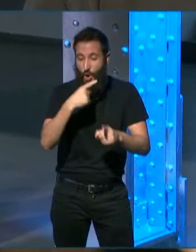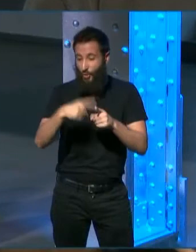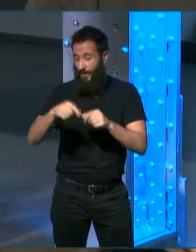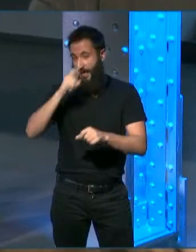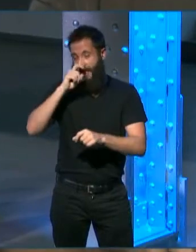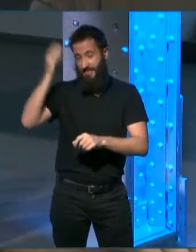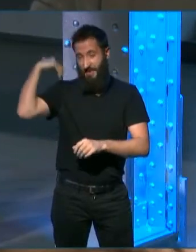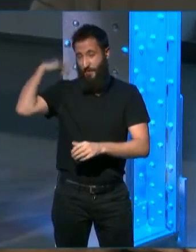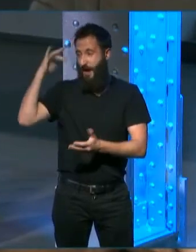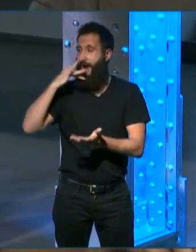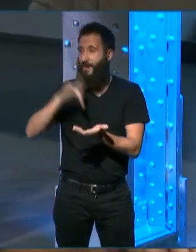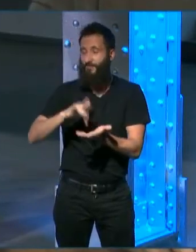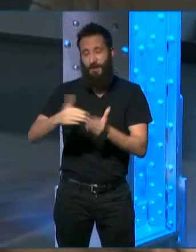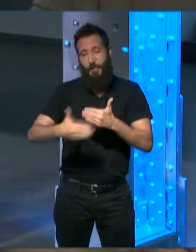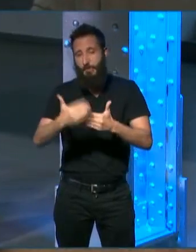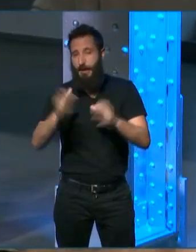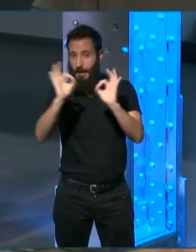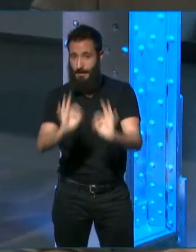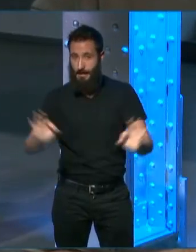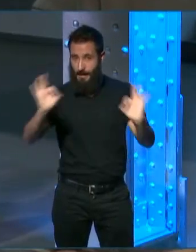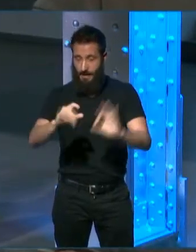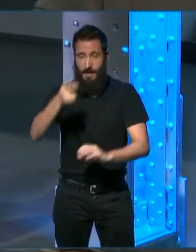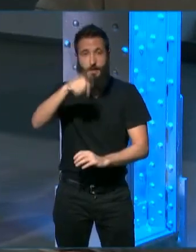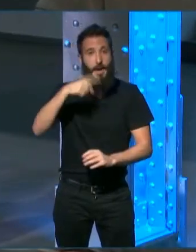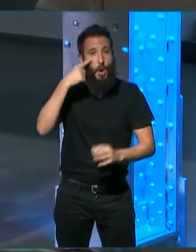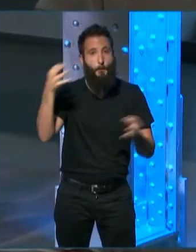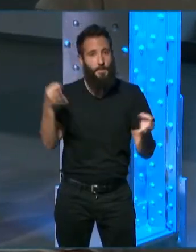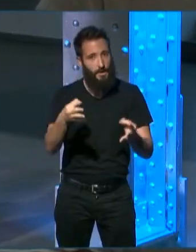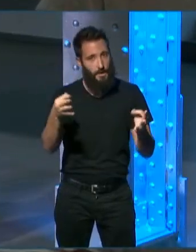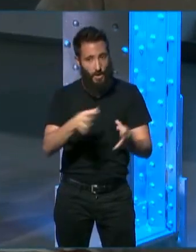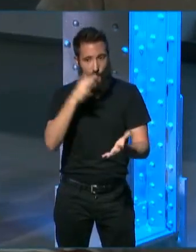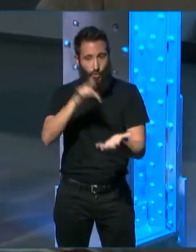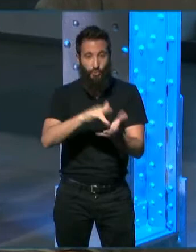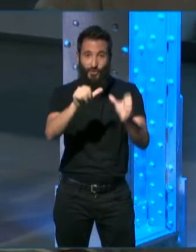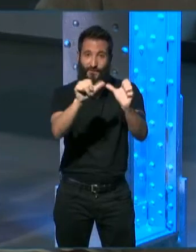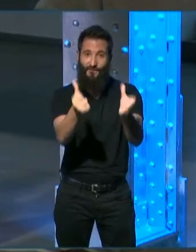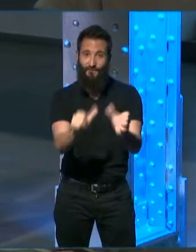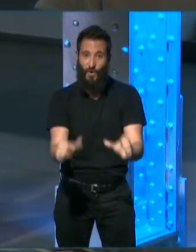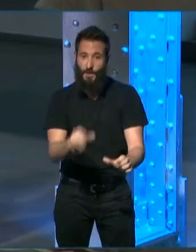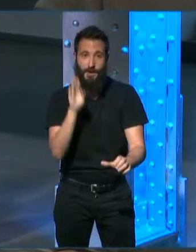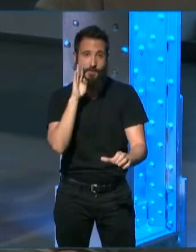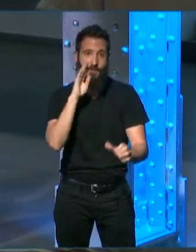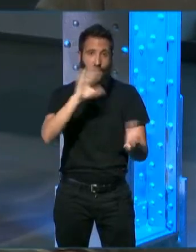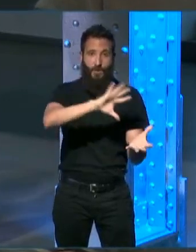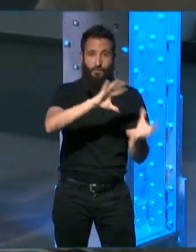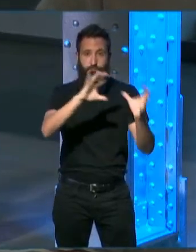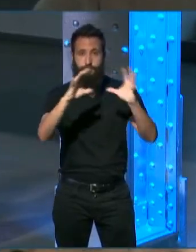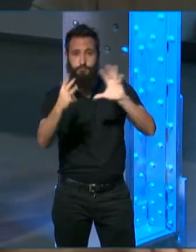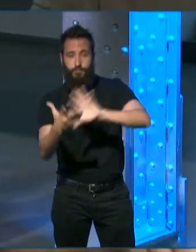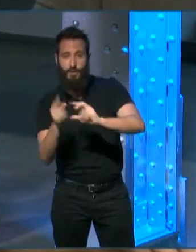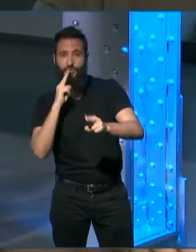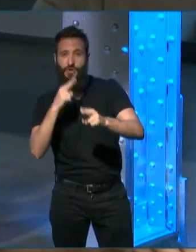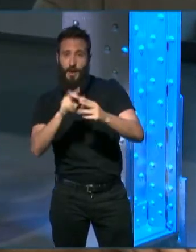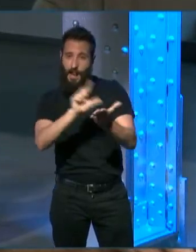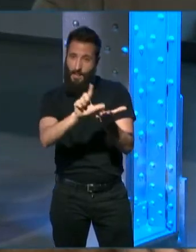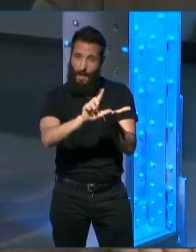nada, lo que también creo es que corremos el riesgo de que esas formas mutantes llamadas literatura o llamadas lo que